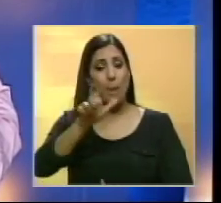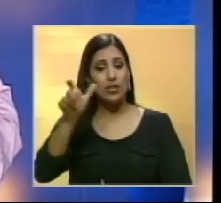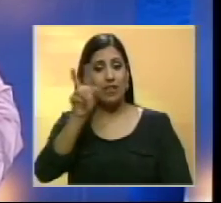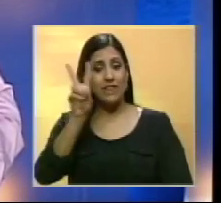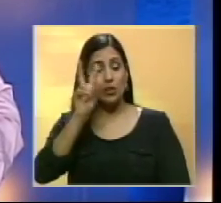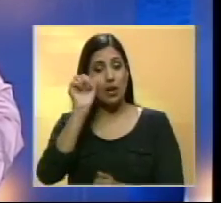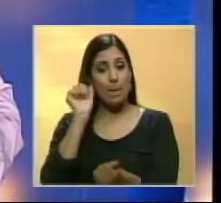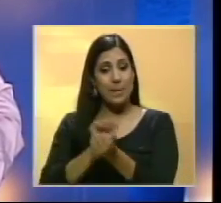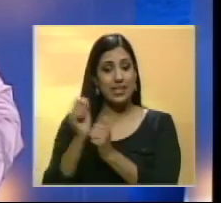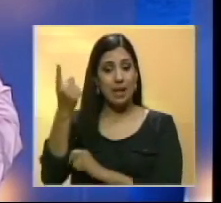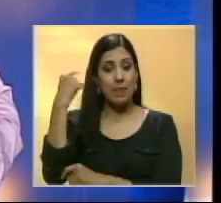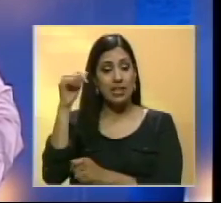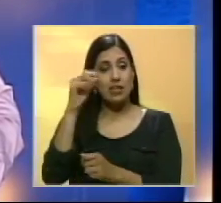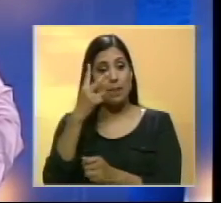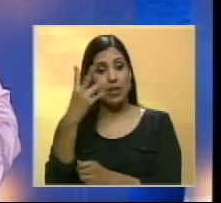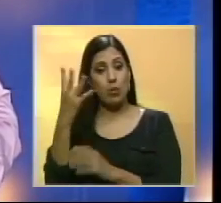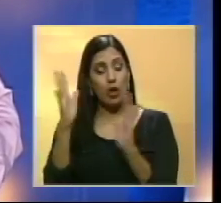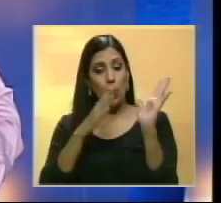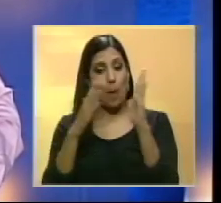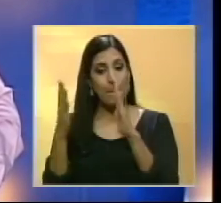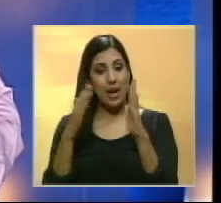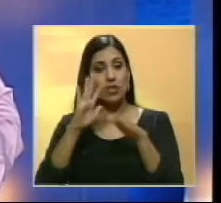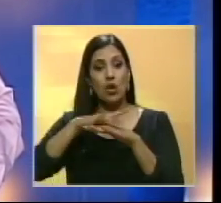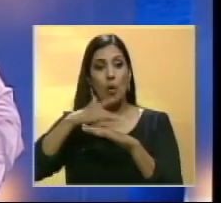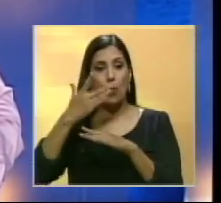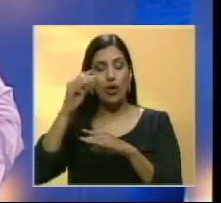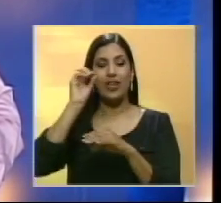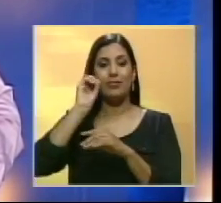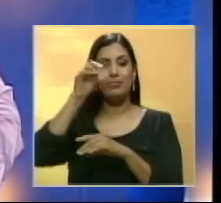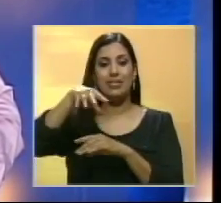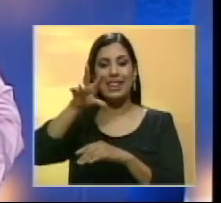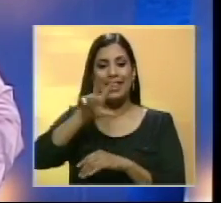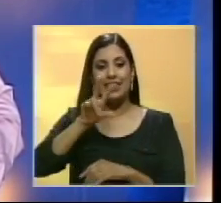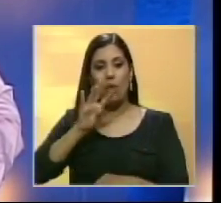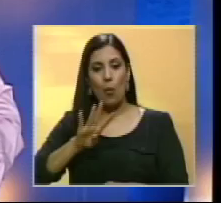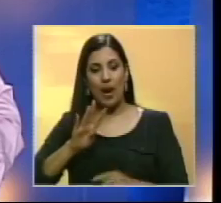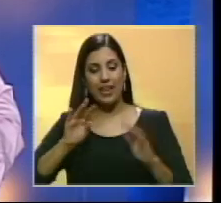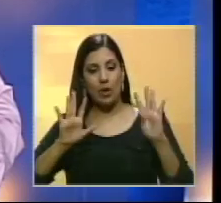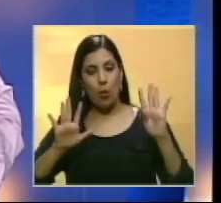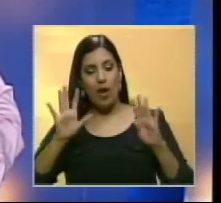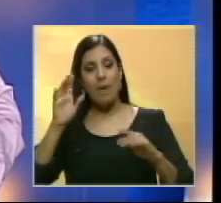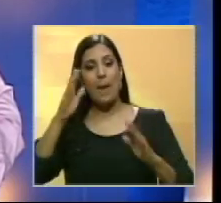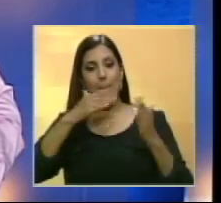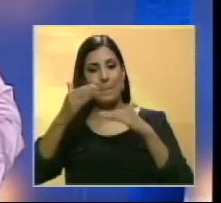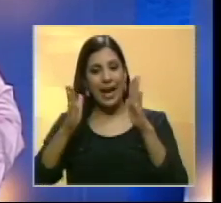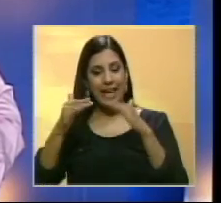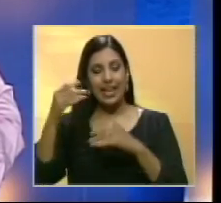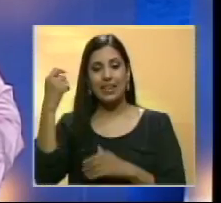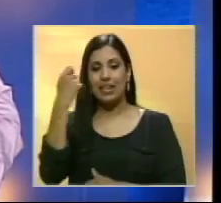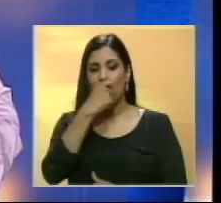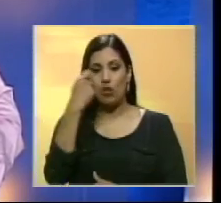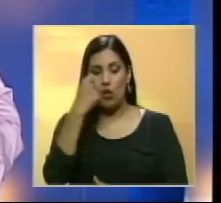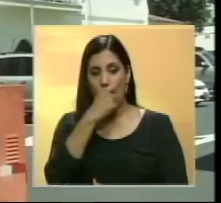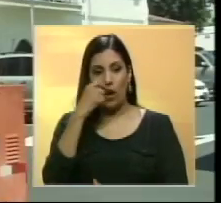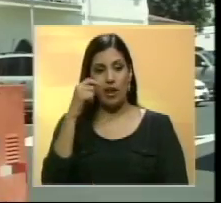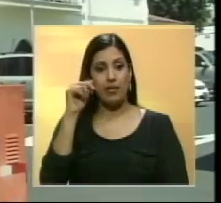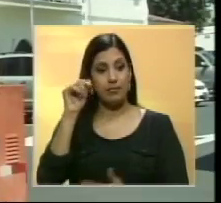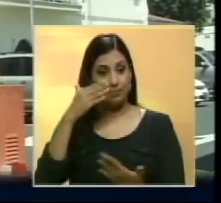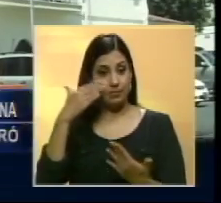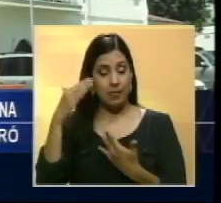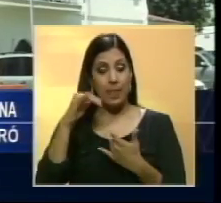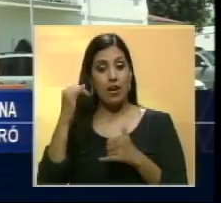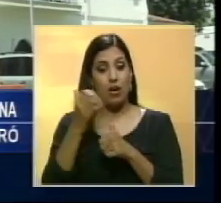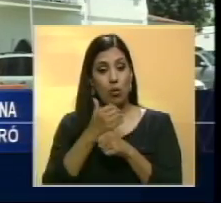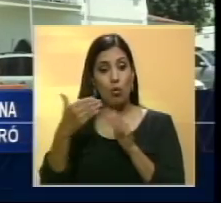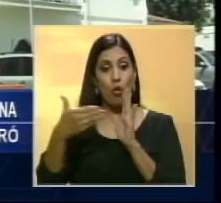venezolanos detenidos el pasado 24 de marzo tras haber introducido 349 paquetes de cocaína al país caribeño. La medida en